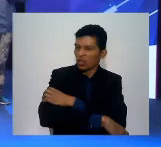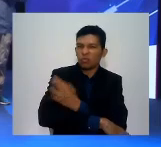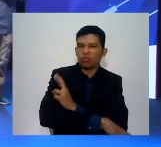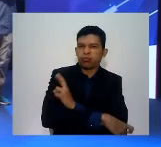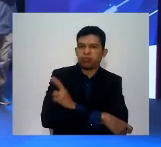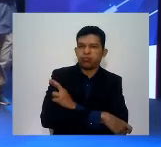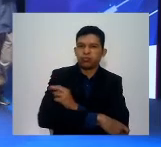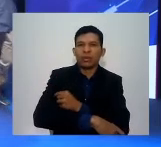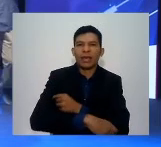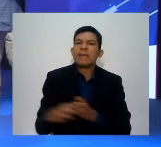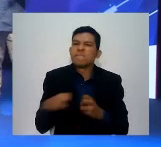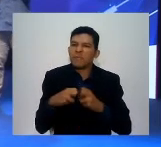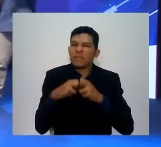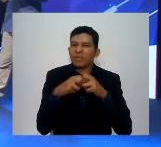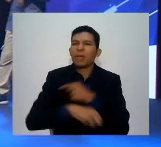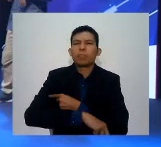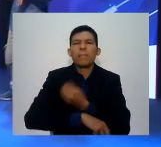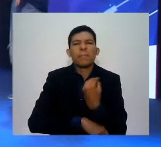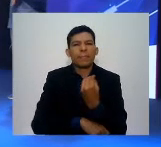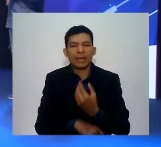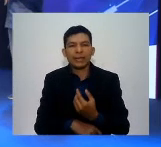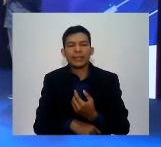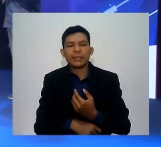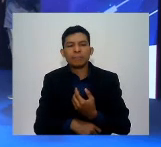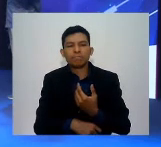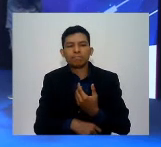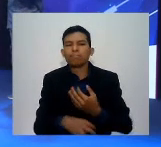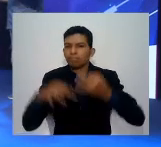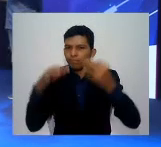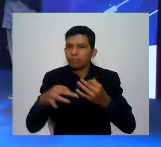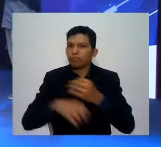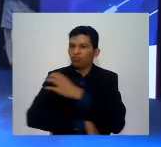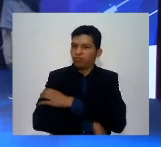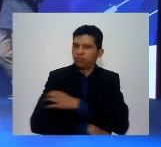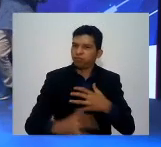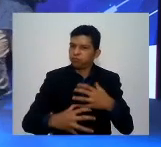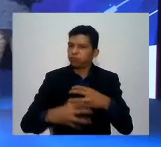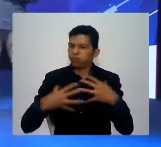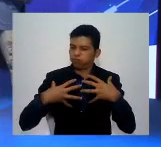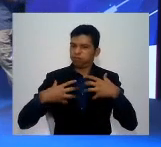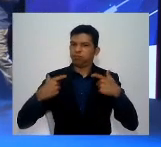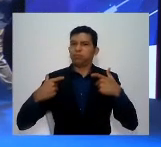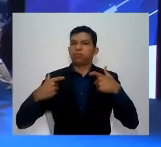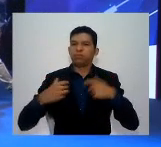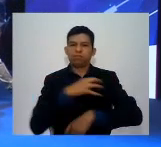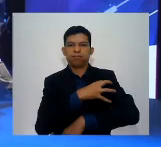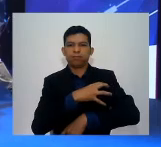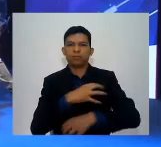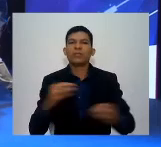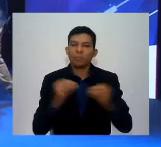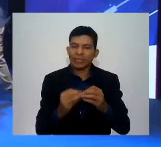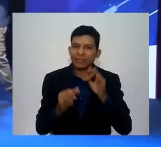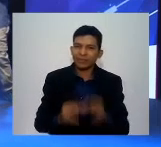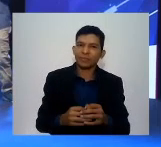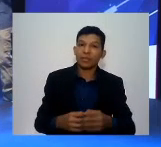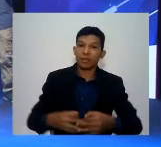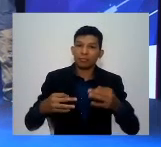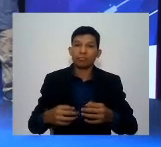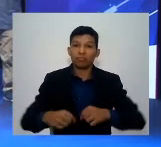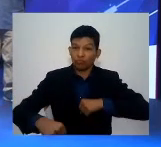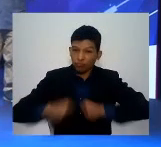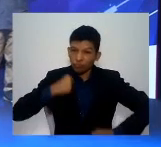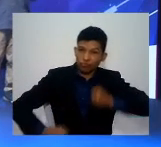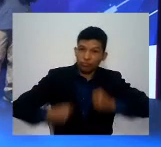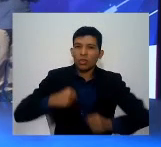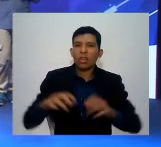del corazón. La actividad eléctrica del corazón se mide mediante una técnica que se llama electrocardiografía. Allá arribita ven electrocardiograma. Una